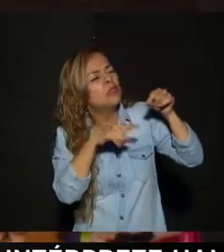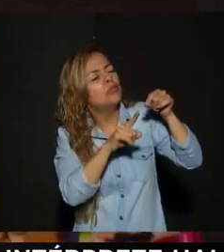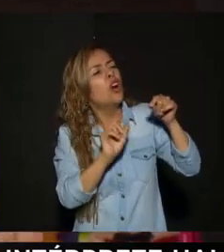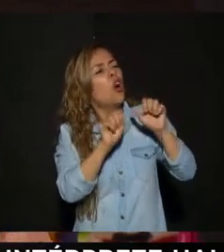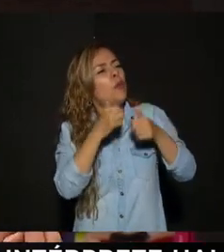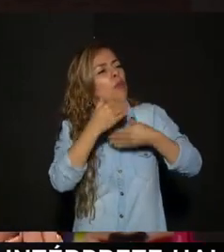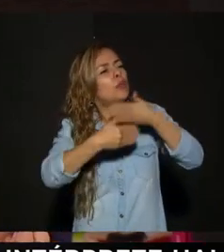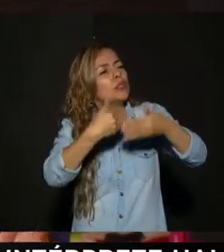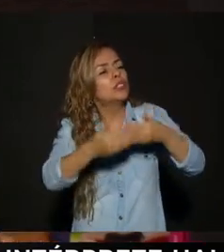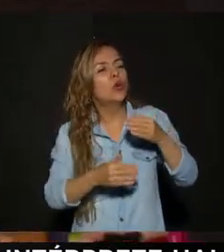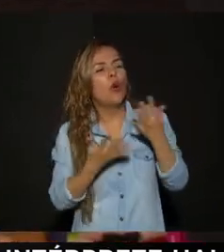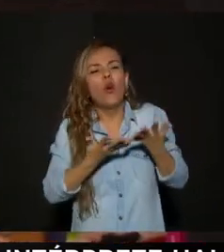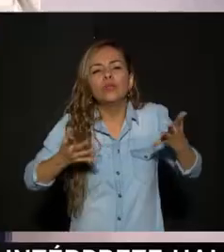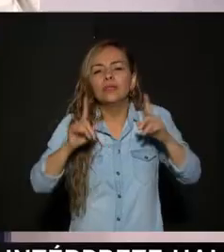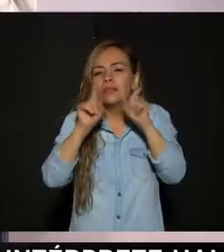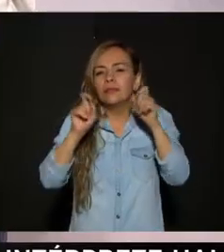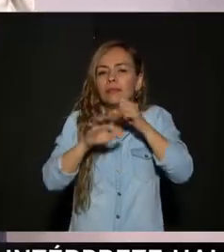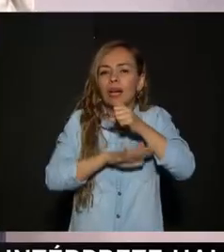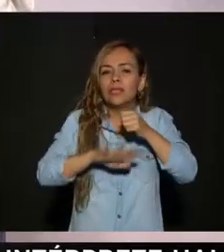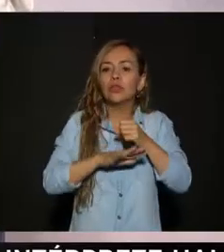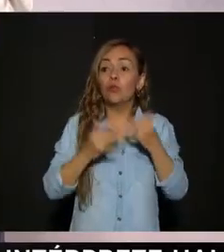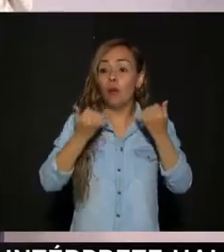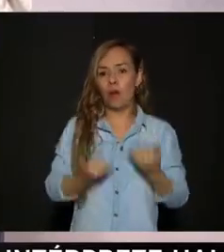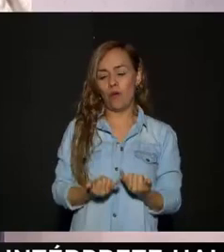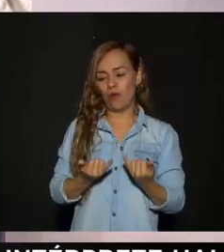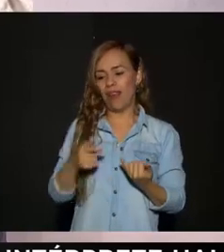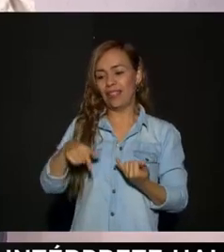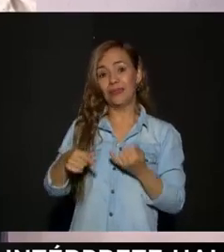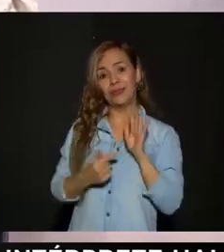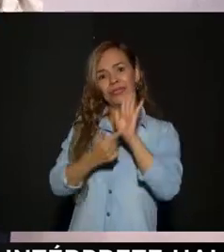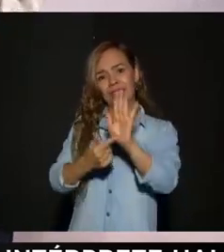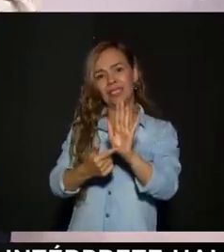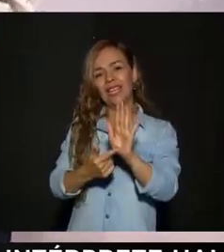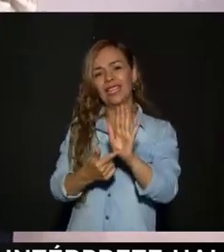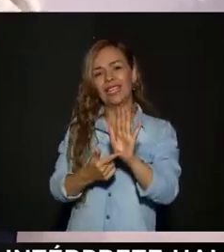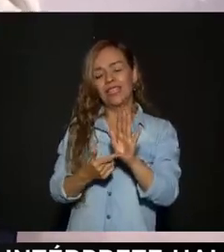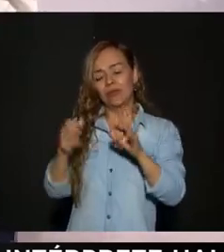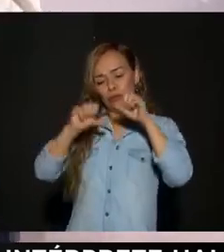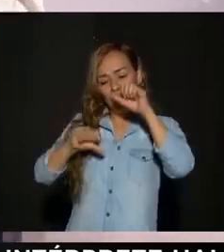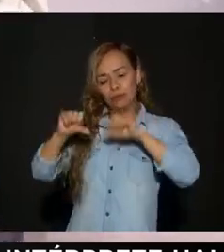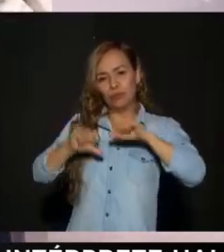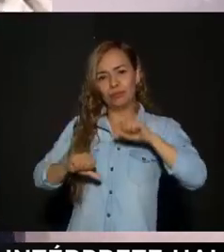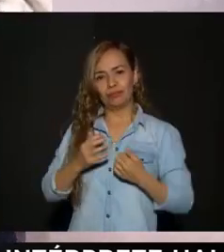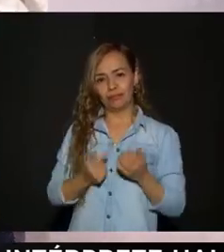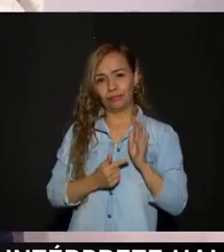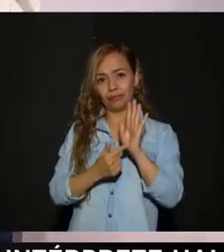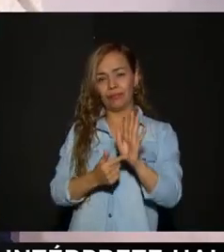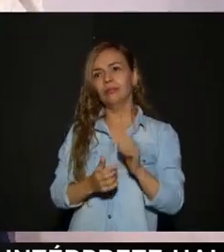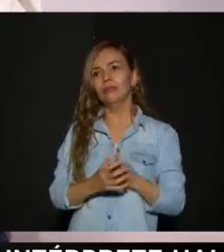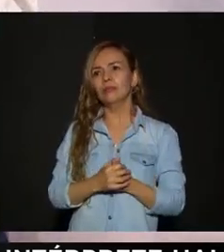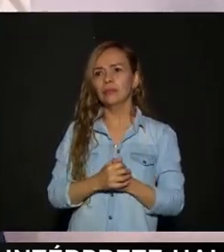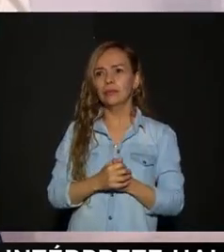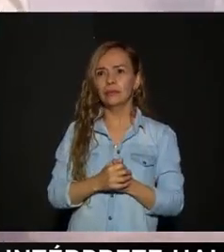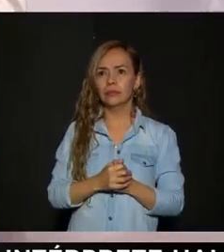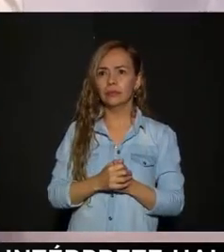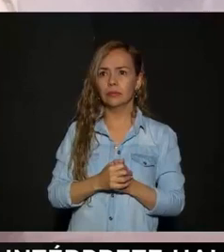que la planta viva. O sea, desde lo más básico hasta de pronto algo más elaborado, que es lo que vamos a realizar en el día de hoy. Eso es algo,